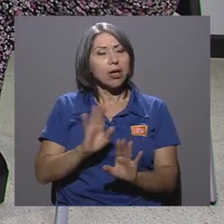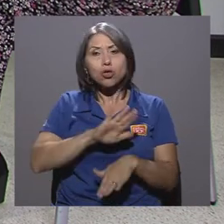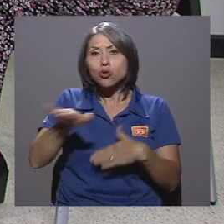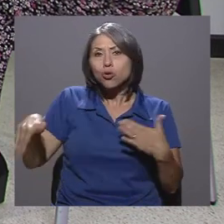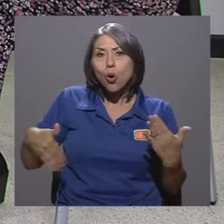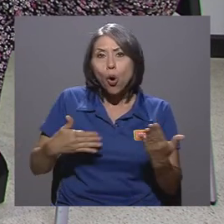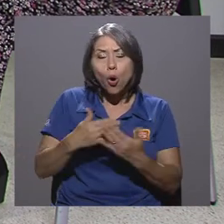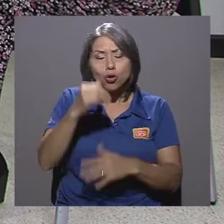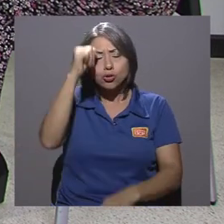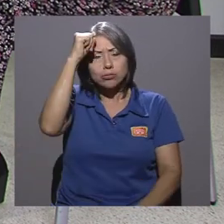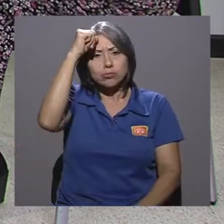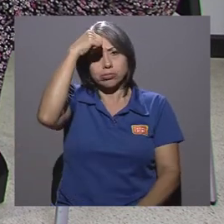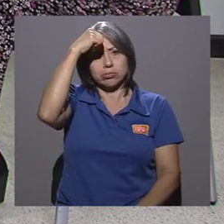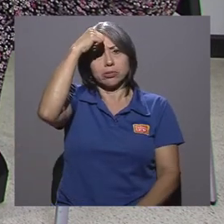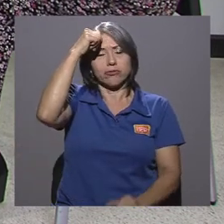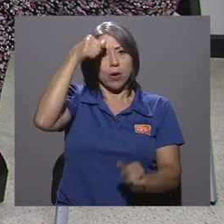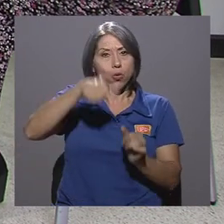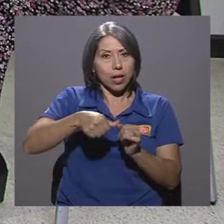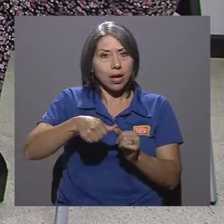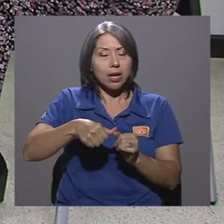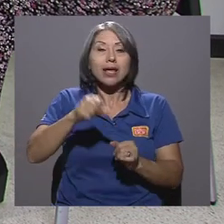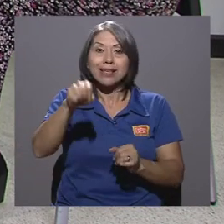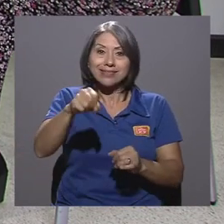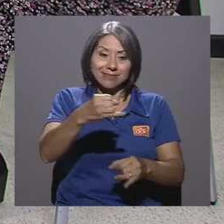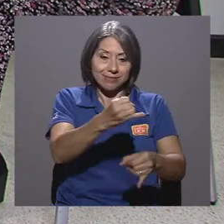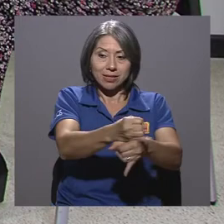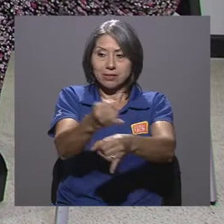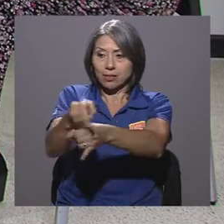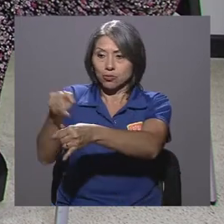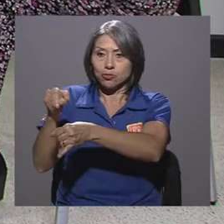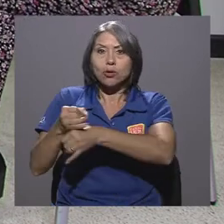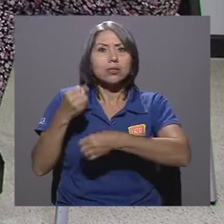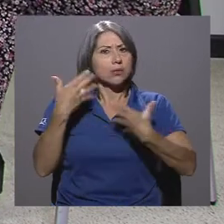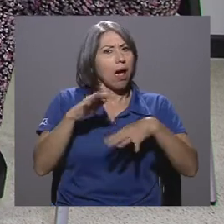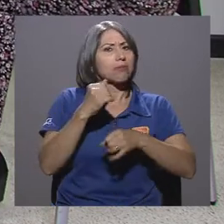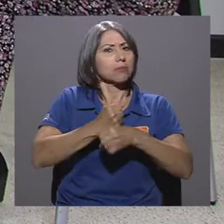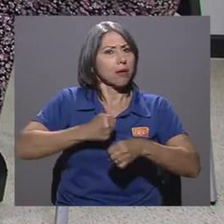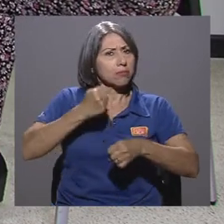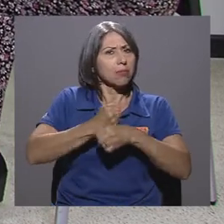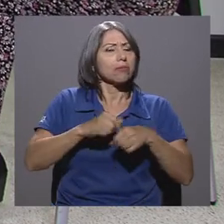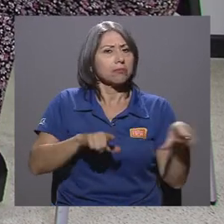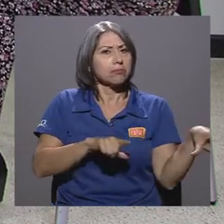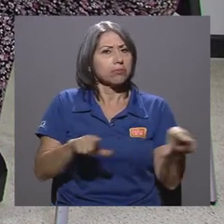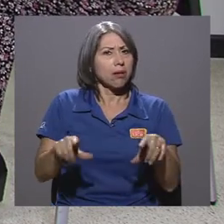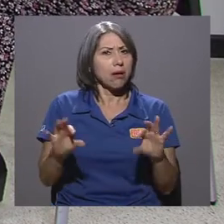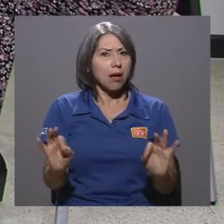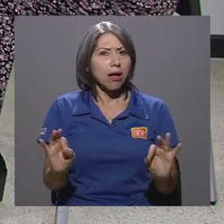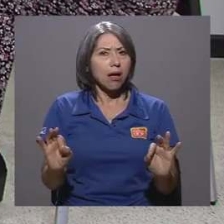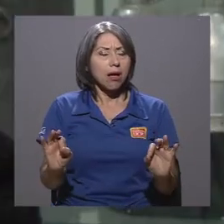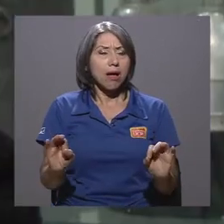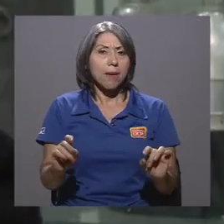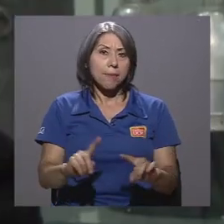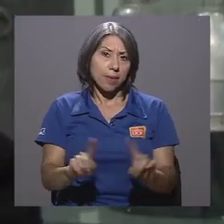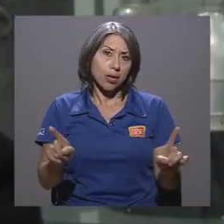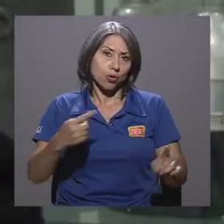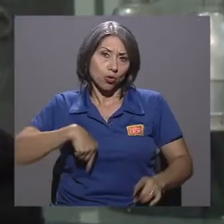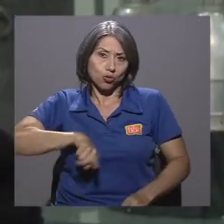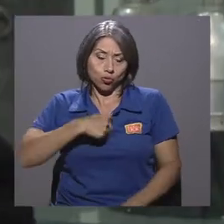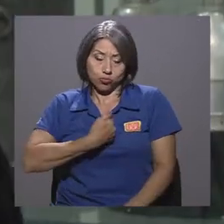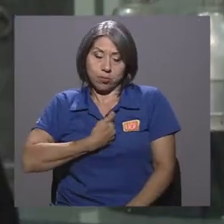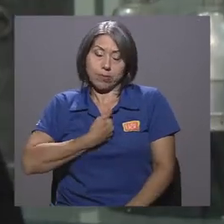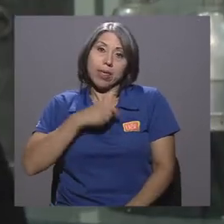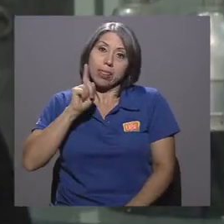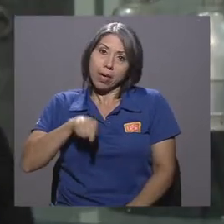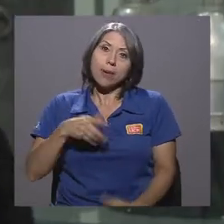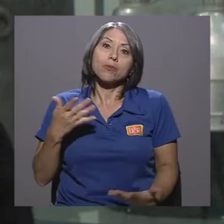recordar también que si bien las instituciones están trabajando en estar listas, también nosotros tenemos que